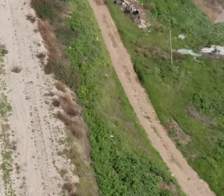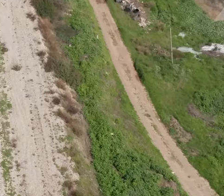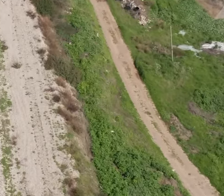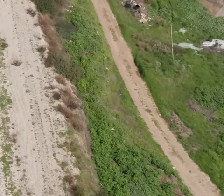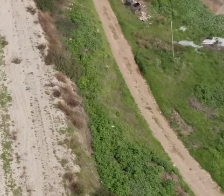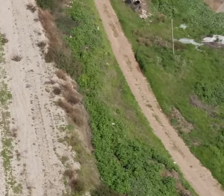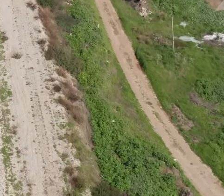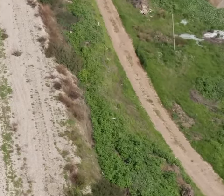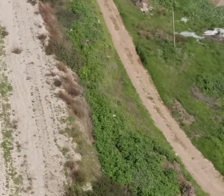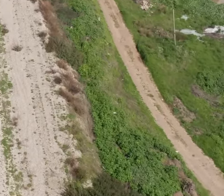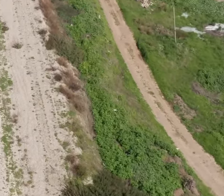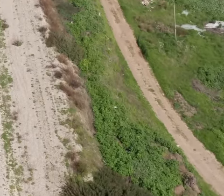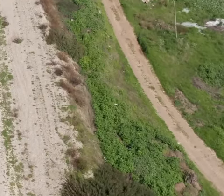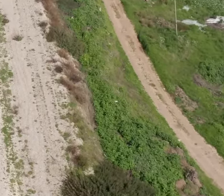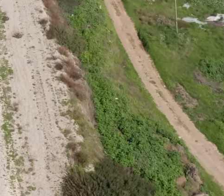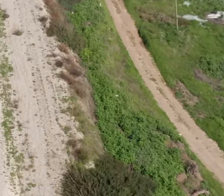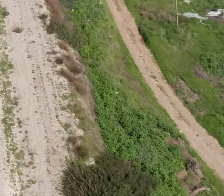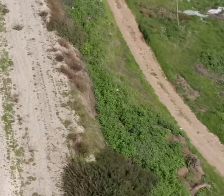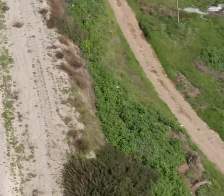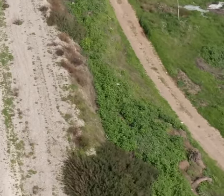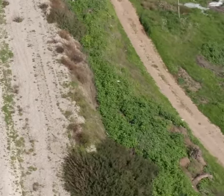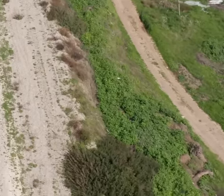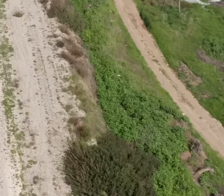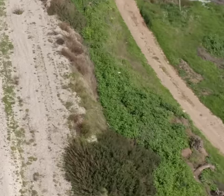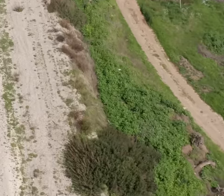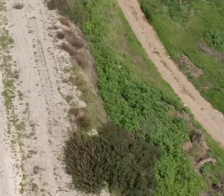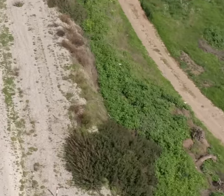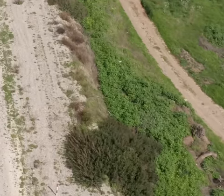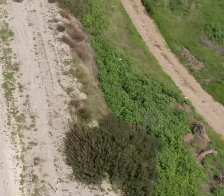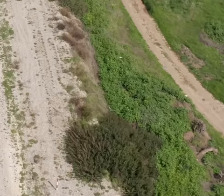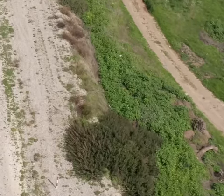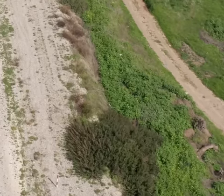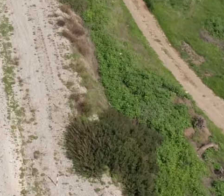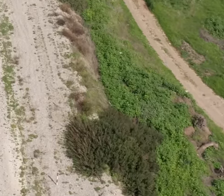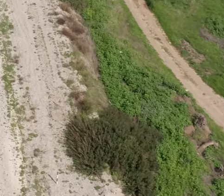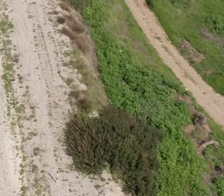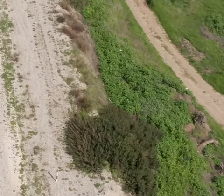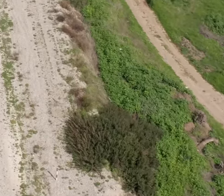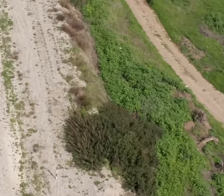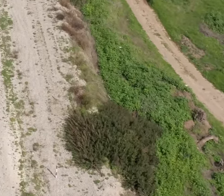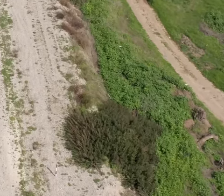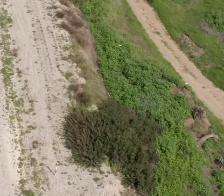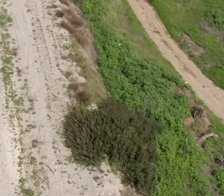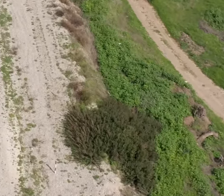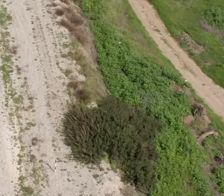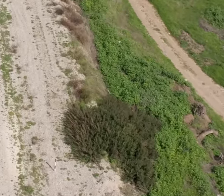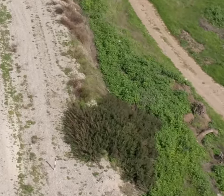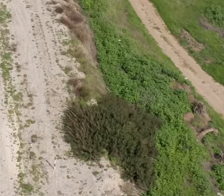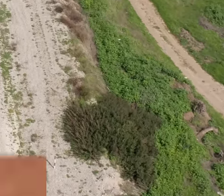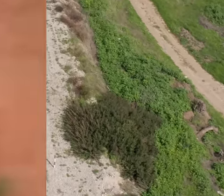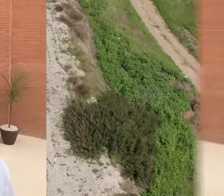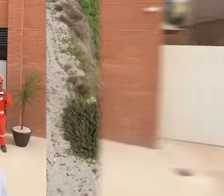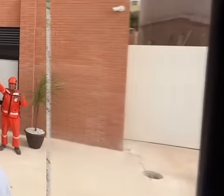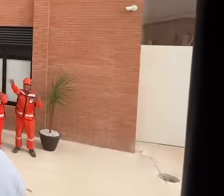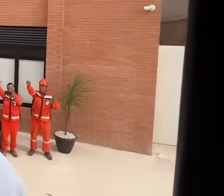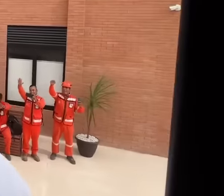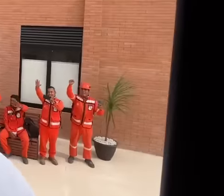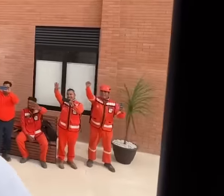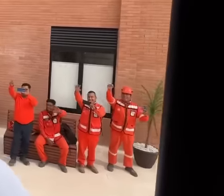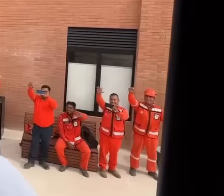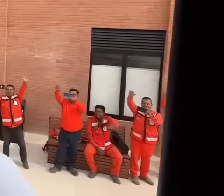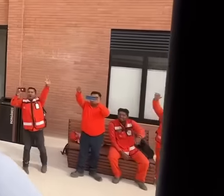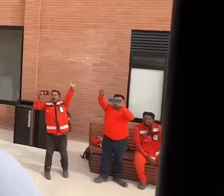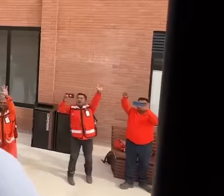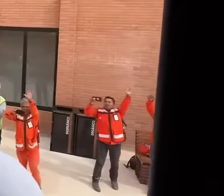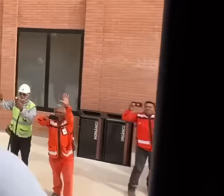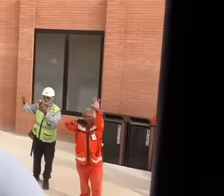pero se empezará a trabajar en ella, ya que el compromiso del gobierno de mejorar la infraestructura de transporte y